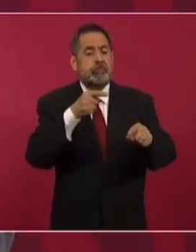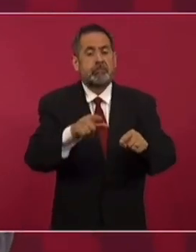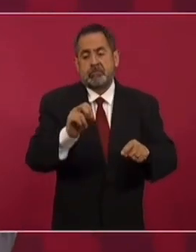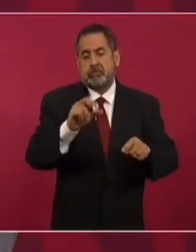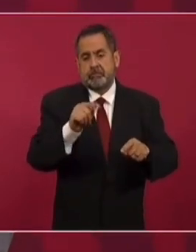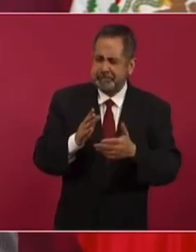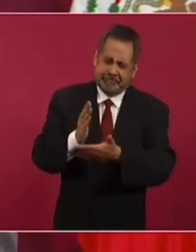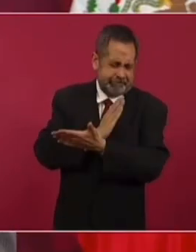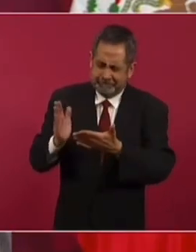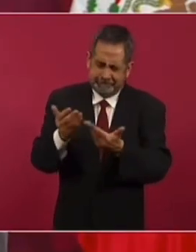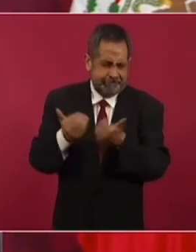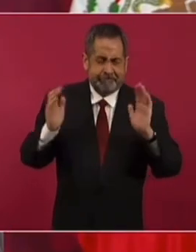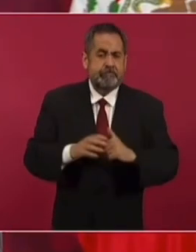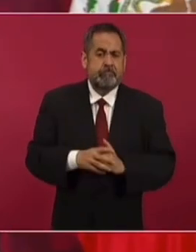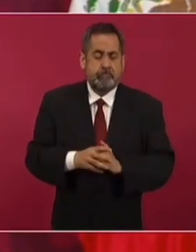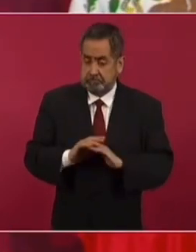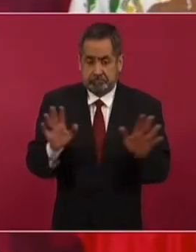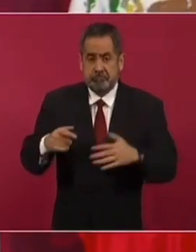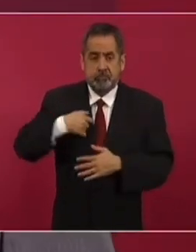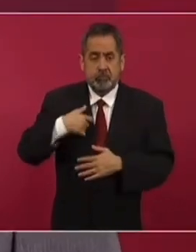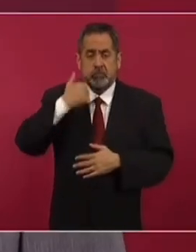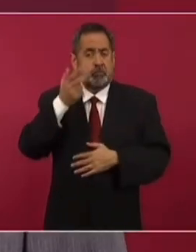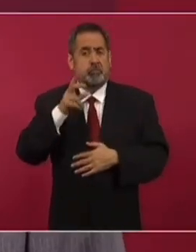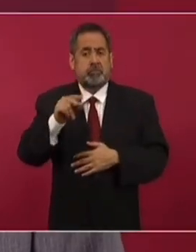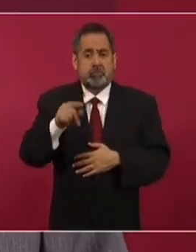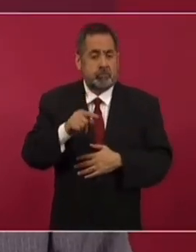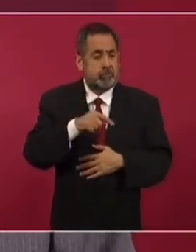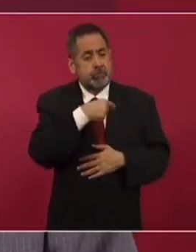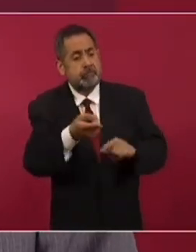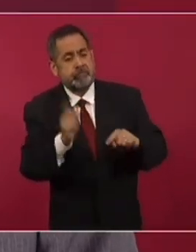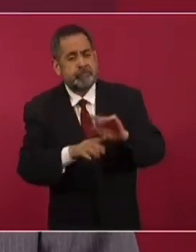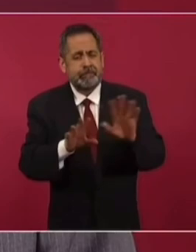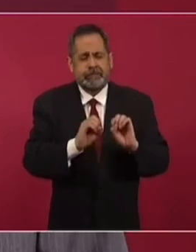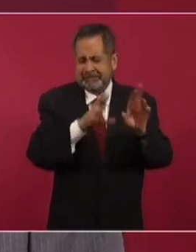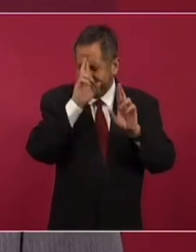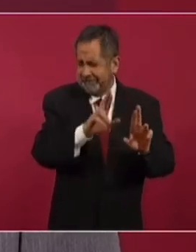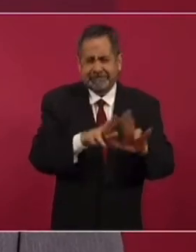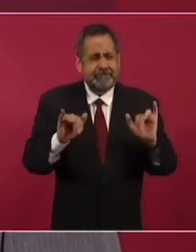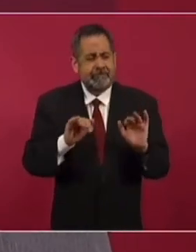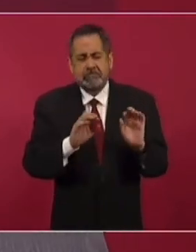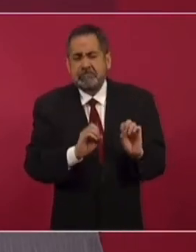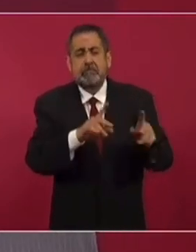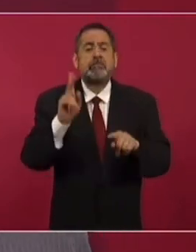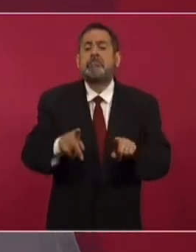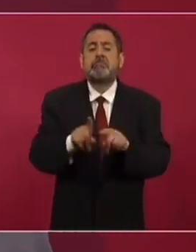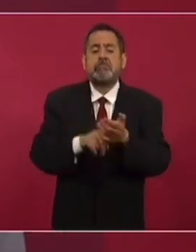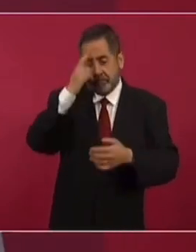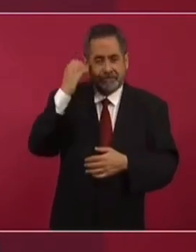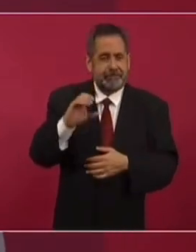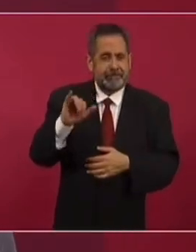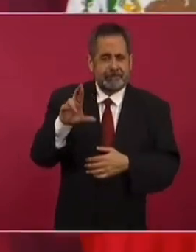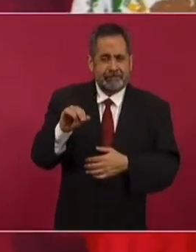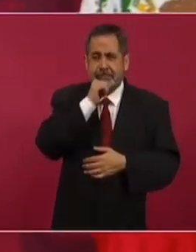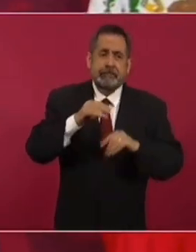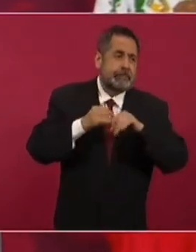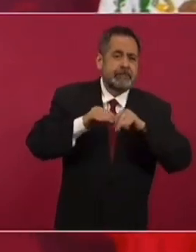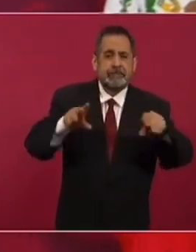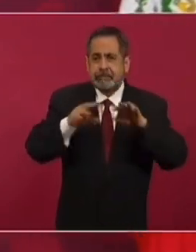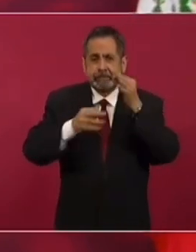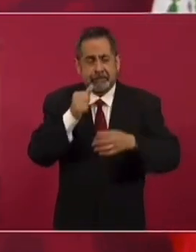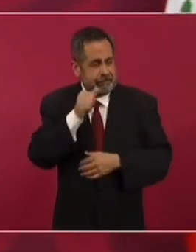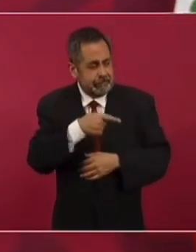a Loret de Mola. No, y nosotros no queremos que los toquen ni con el pétalo de una rosa. Igual cuando Ciro, que no salía. Otros datos.